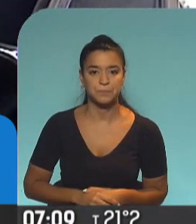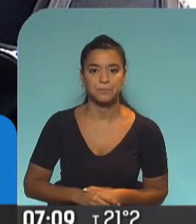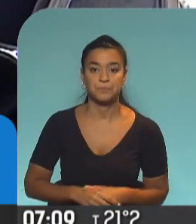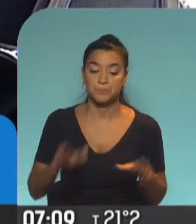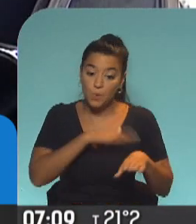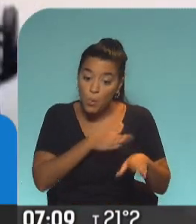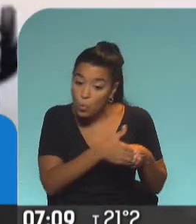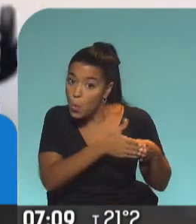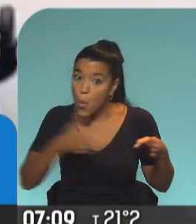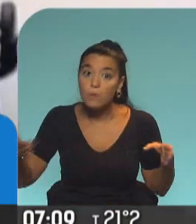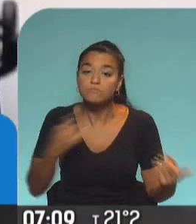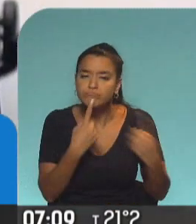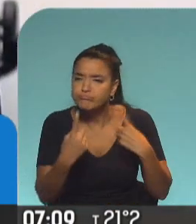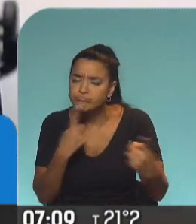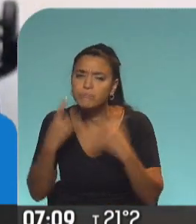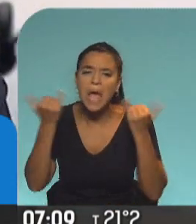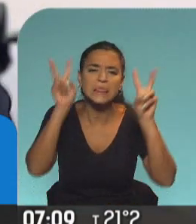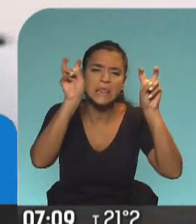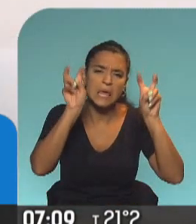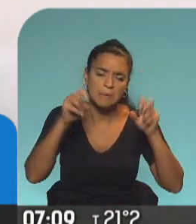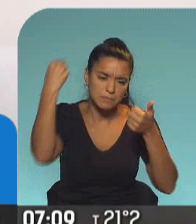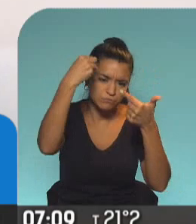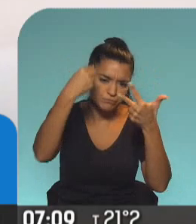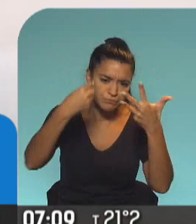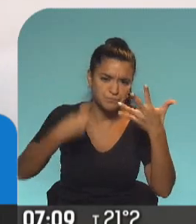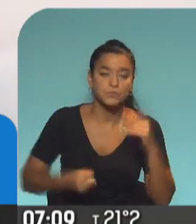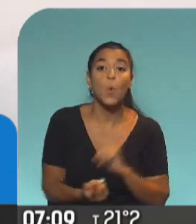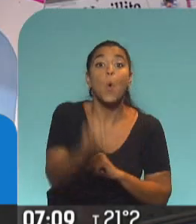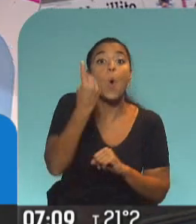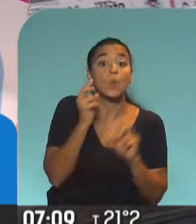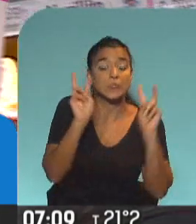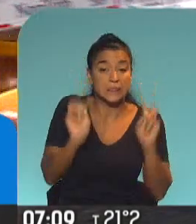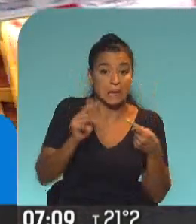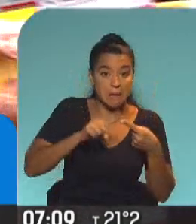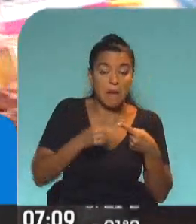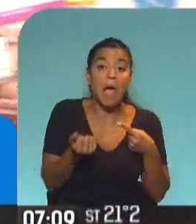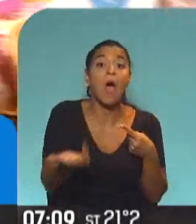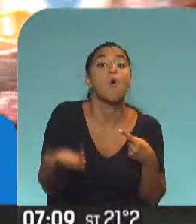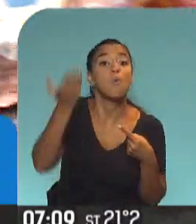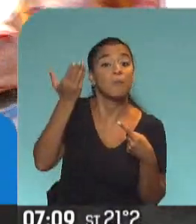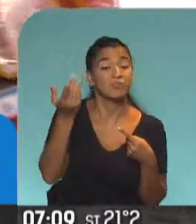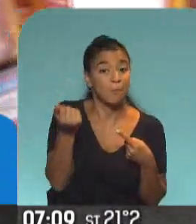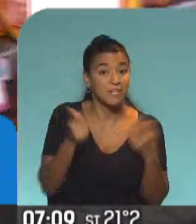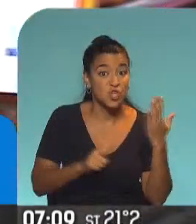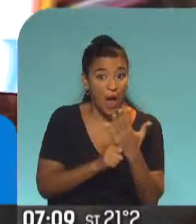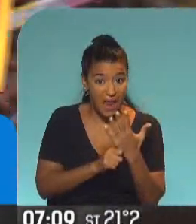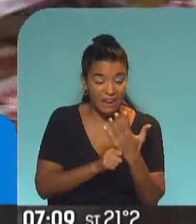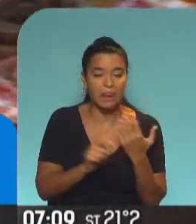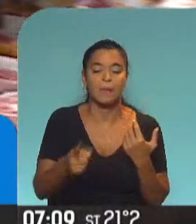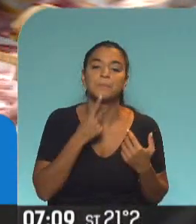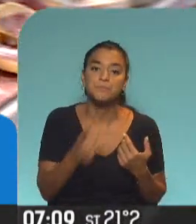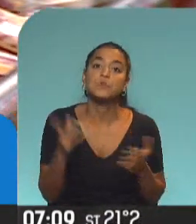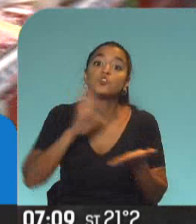Durante el reportaje, varios fueron los temas abordados. Uno de ellos, el aumento del precio de la carne. Sobre